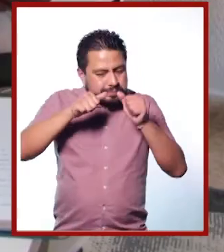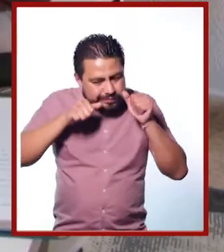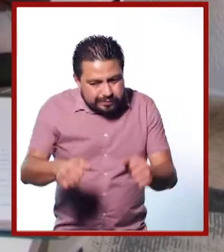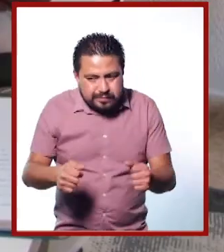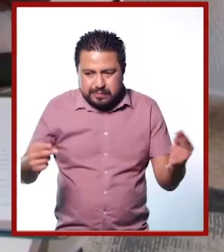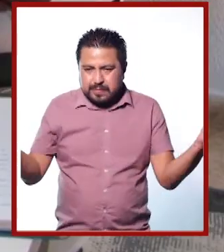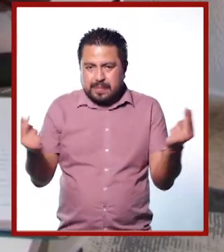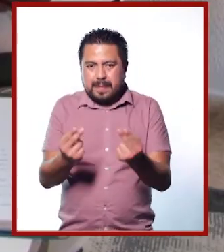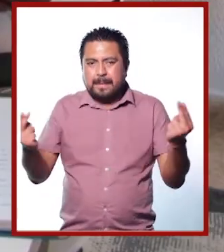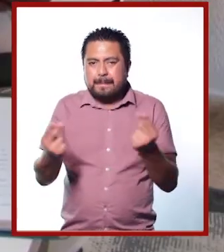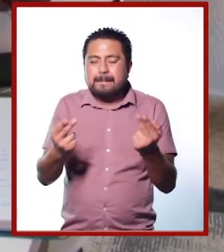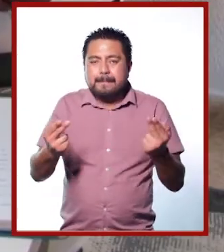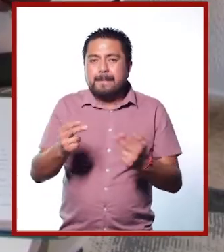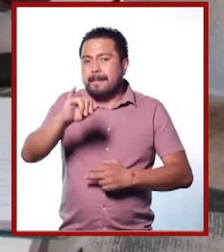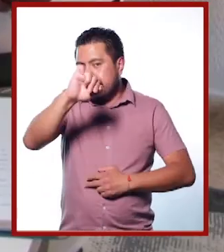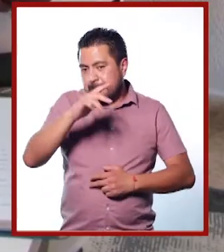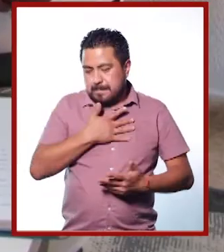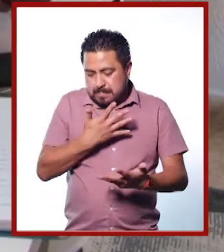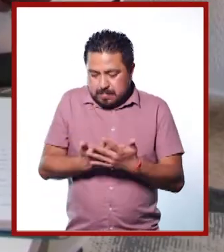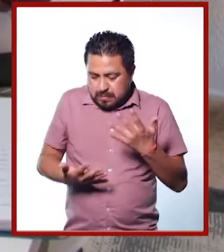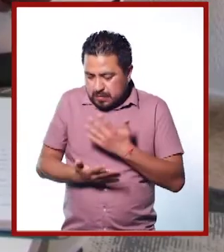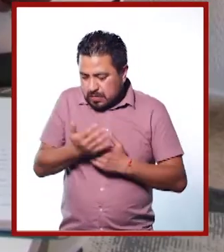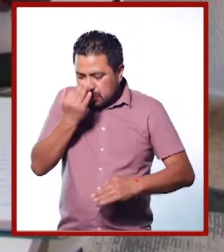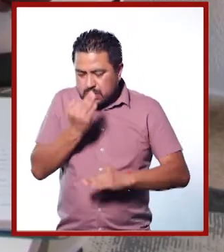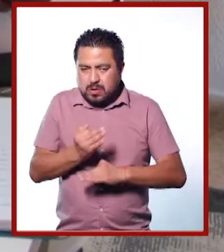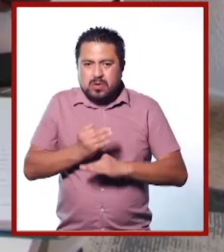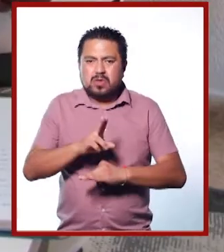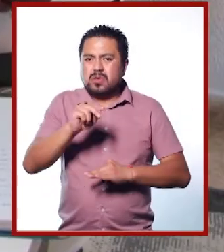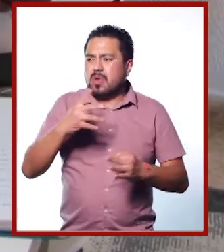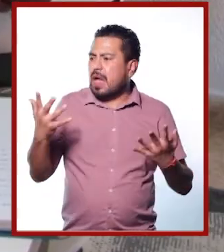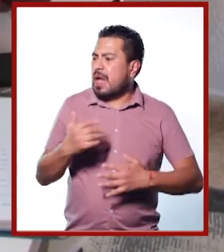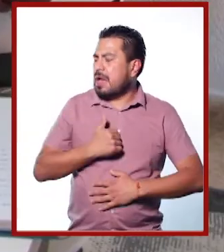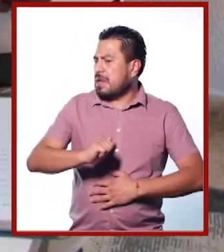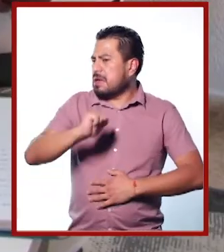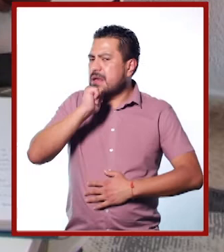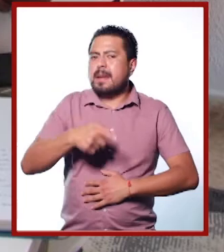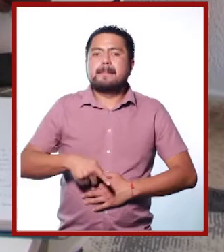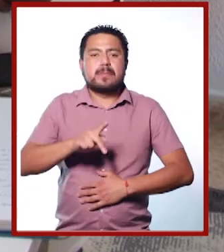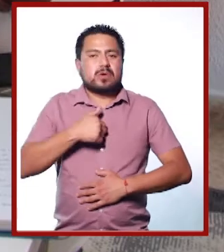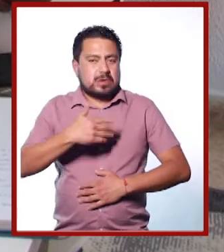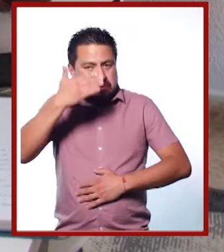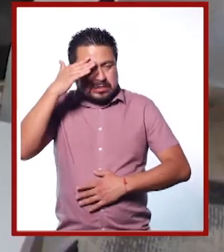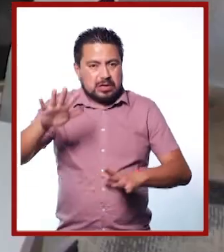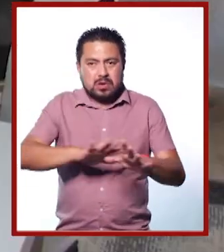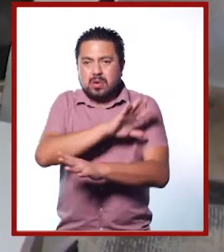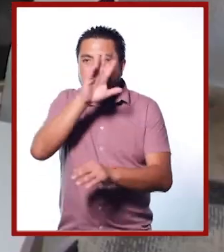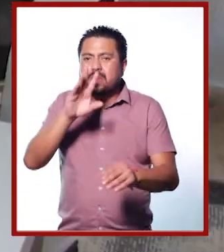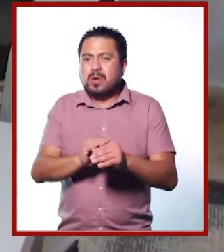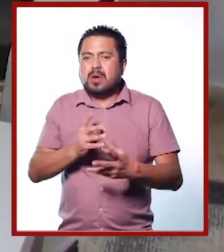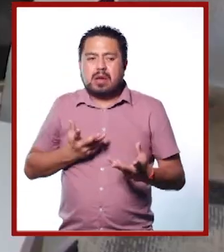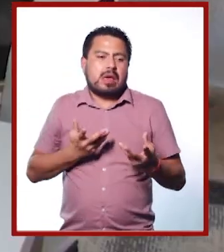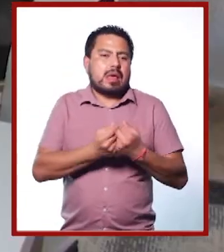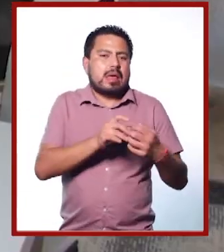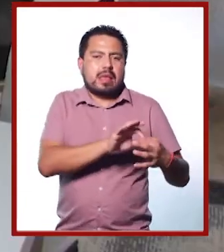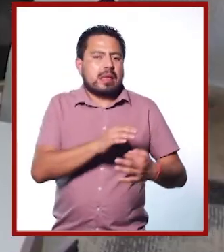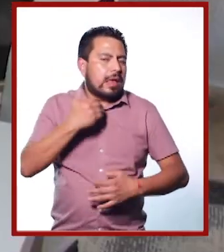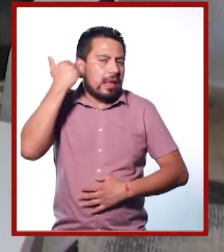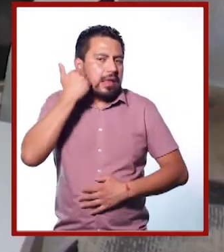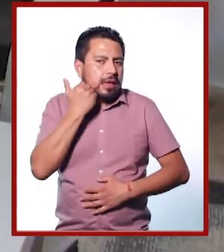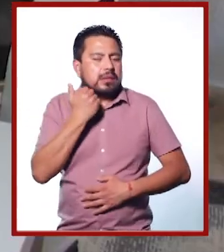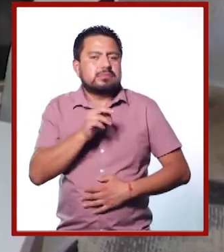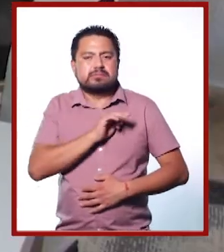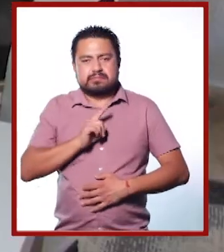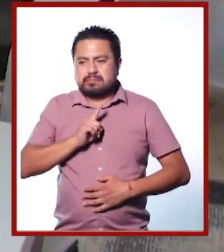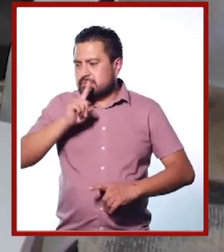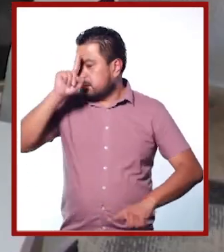te ocupes, ¿no? Entonces, si mi labor en este momento está haciendo que yo no hago nada, pero yo soy el que sabe todo y soy cómplice, pues